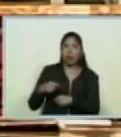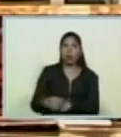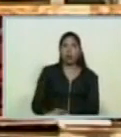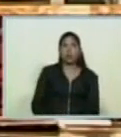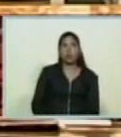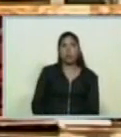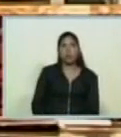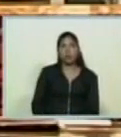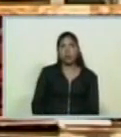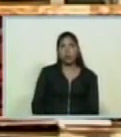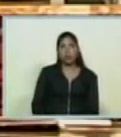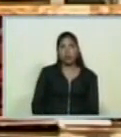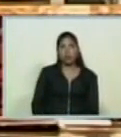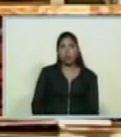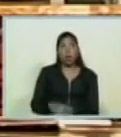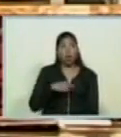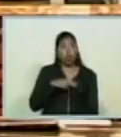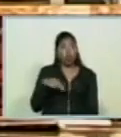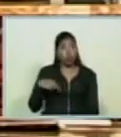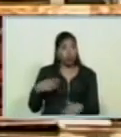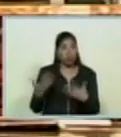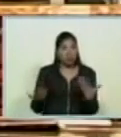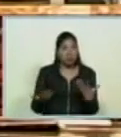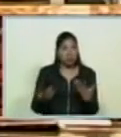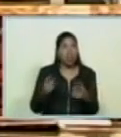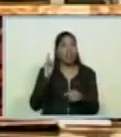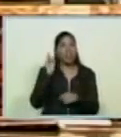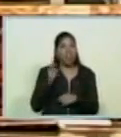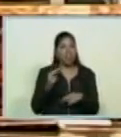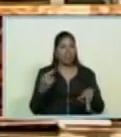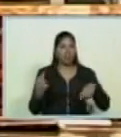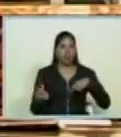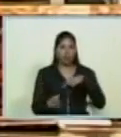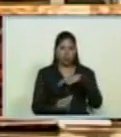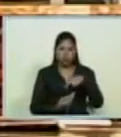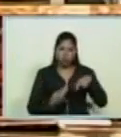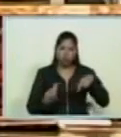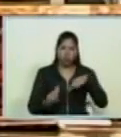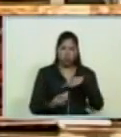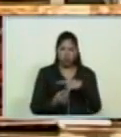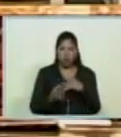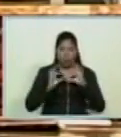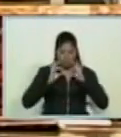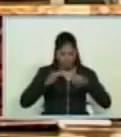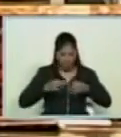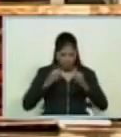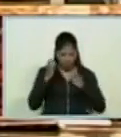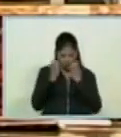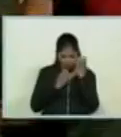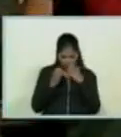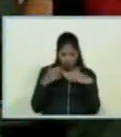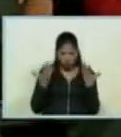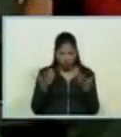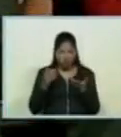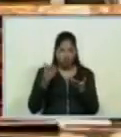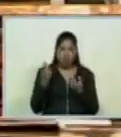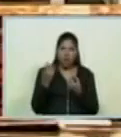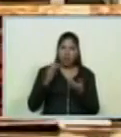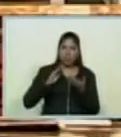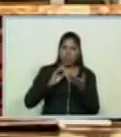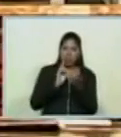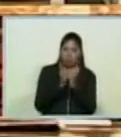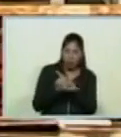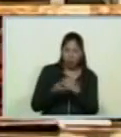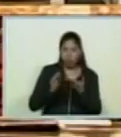y nosotros tenemos que estar renovándonos permanentemente. Y como decía el gran Ernesto